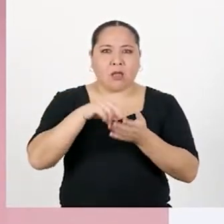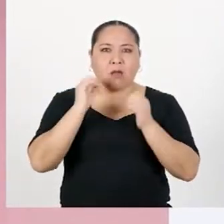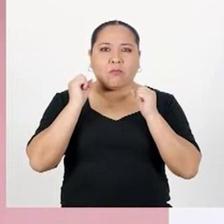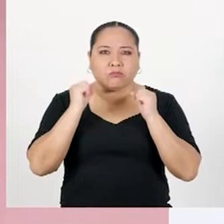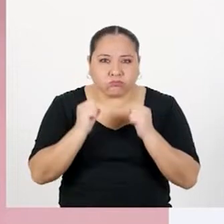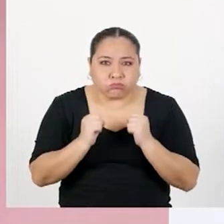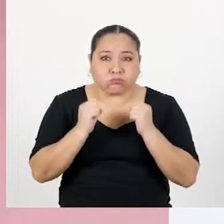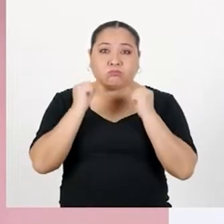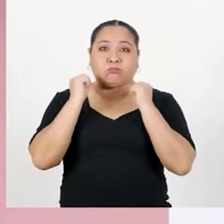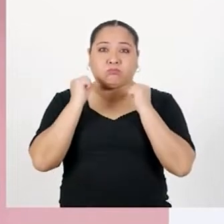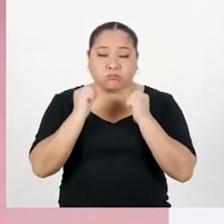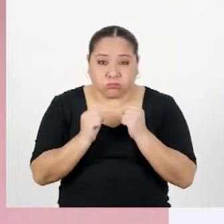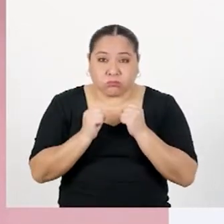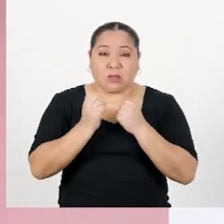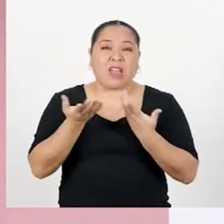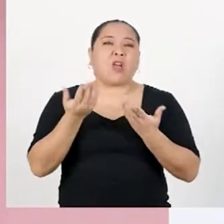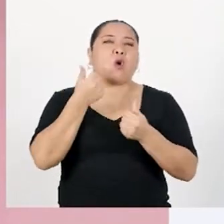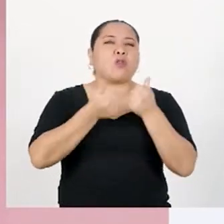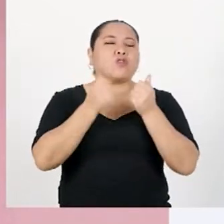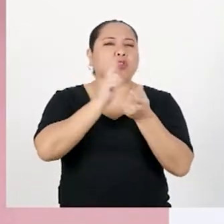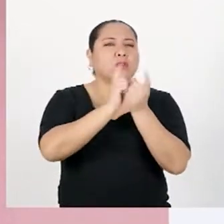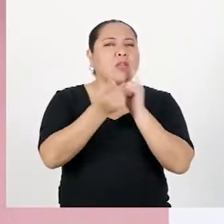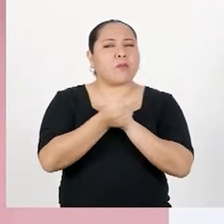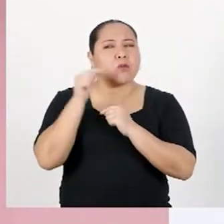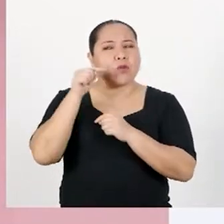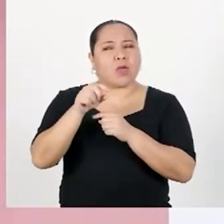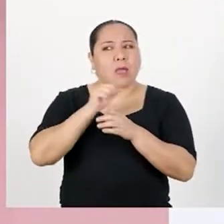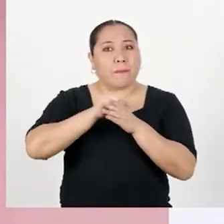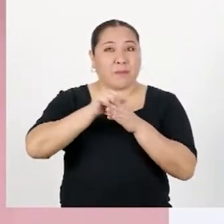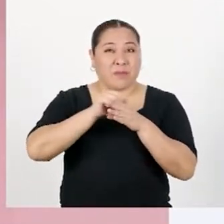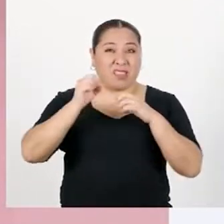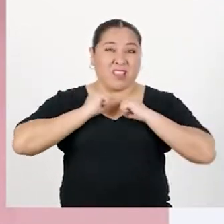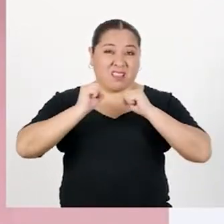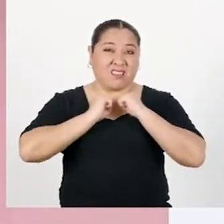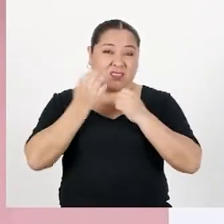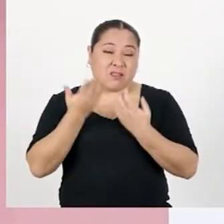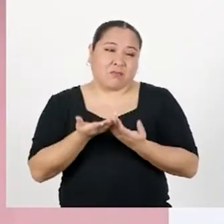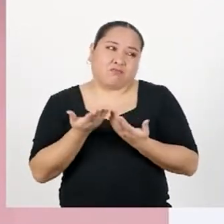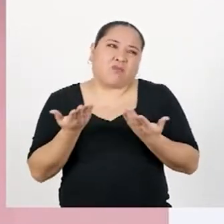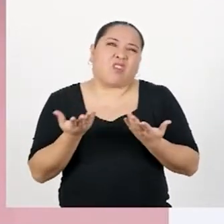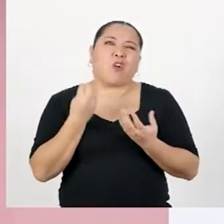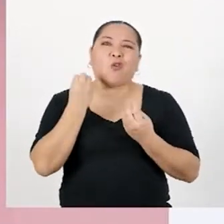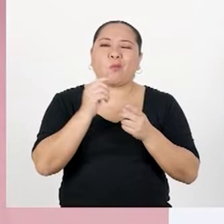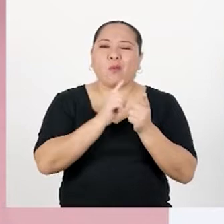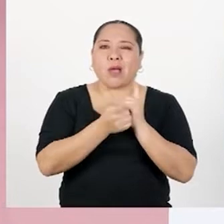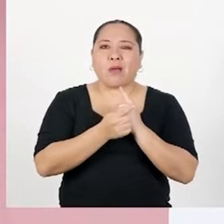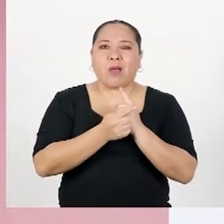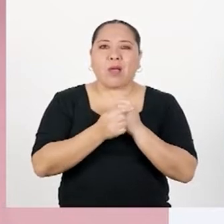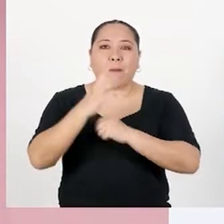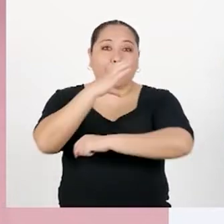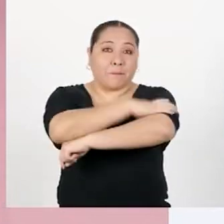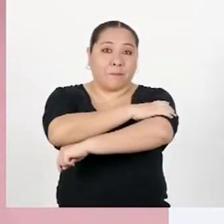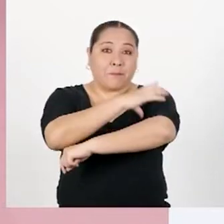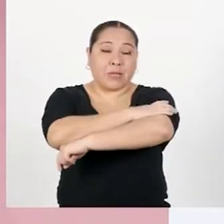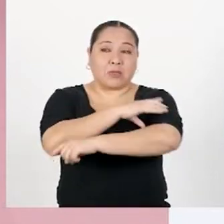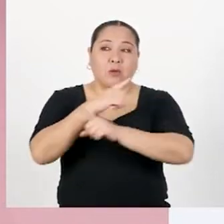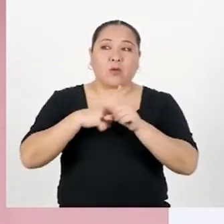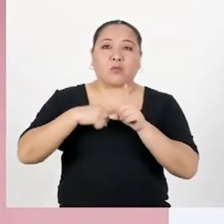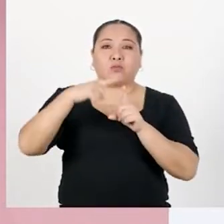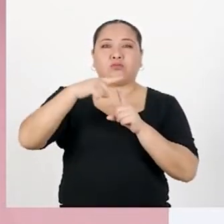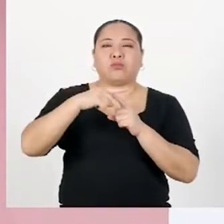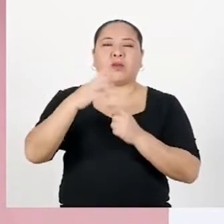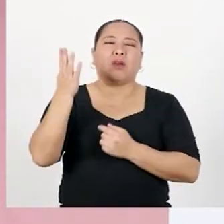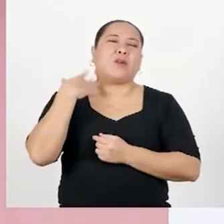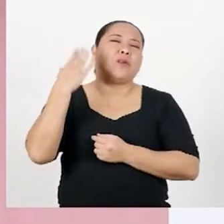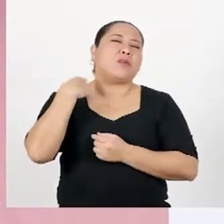hacer abdominales. Los cambios que existen cuando practicas actividad física es la tensión arterial, sensación